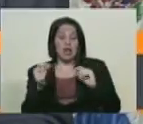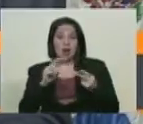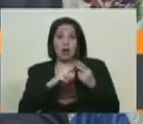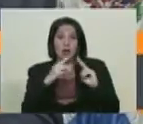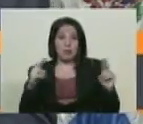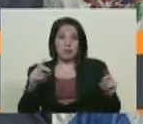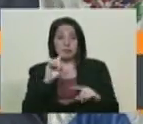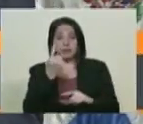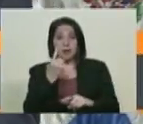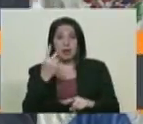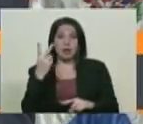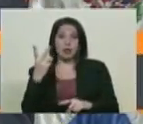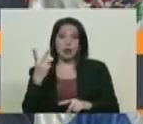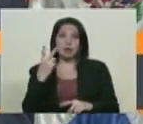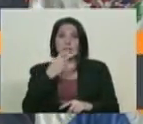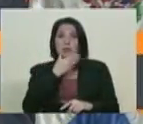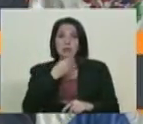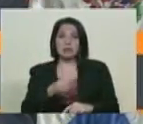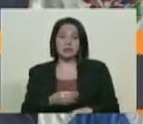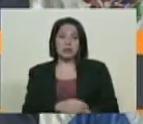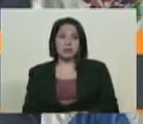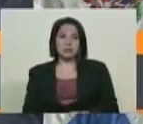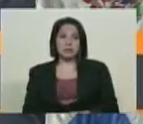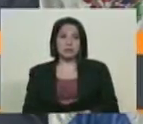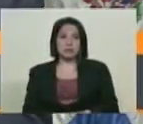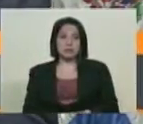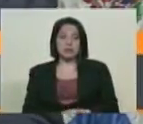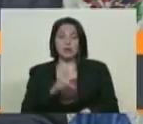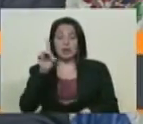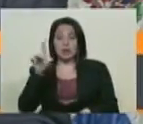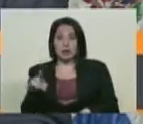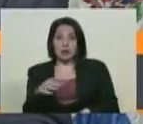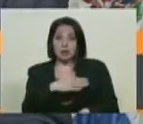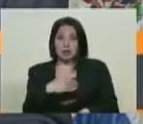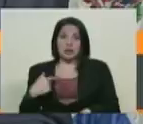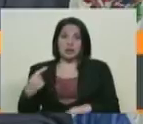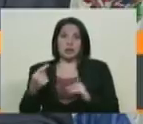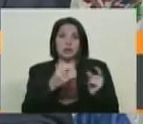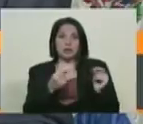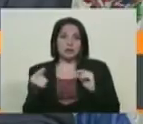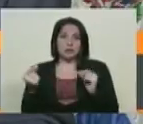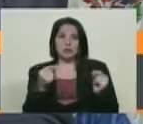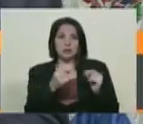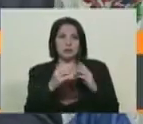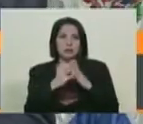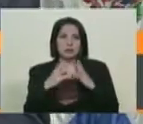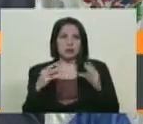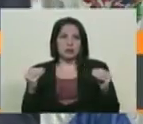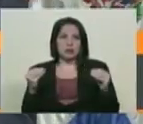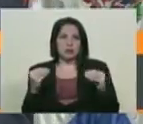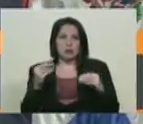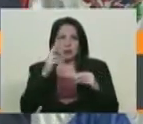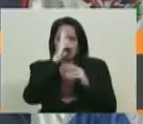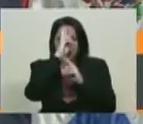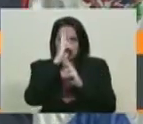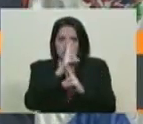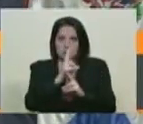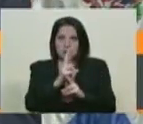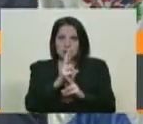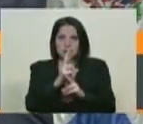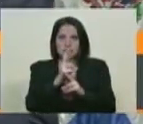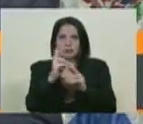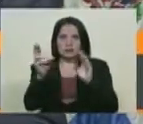días 1 y 2 de diciembre. Venimos a discutir también todo lo correspondiente al reconocimiento de la Asamblea